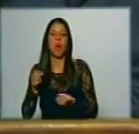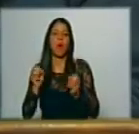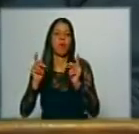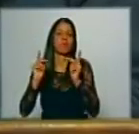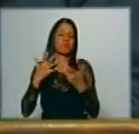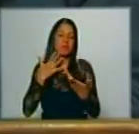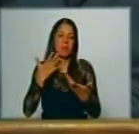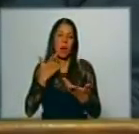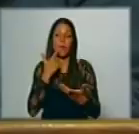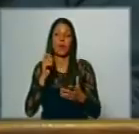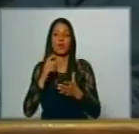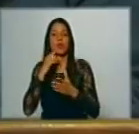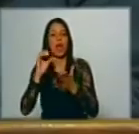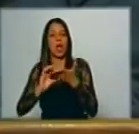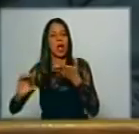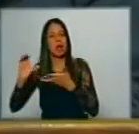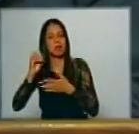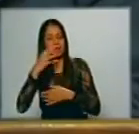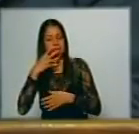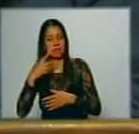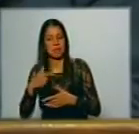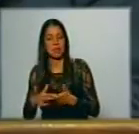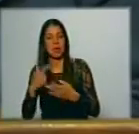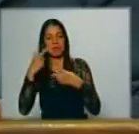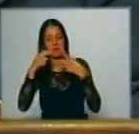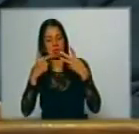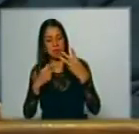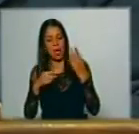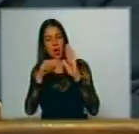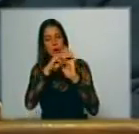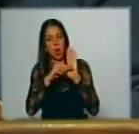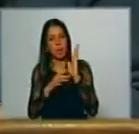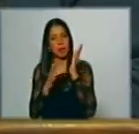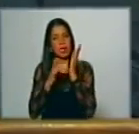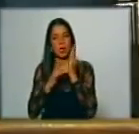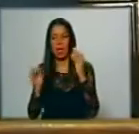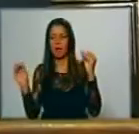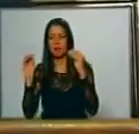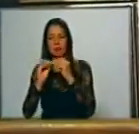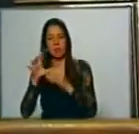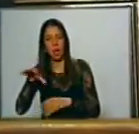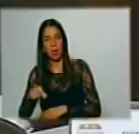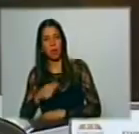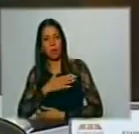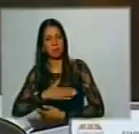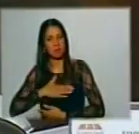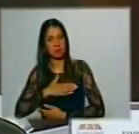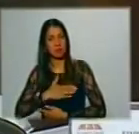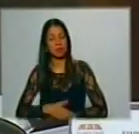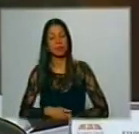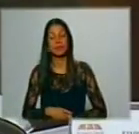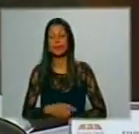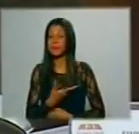oportuna y con la calidad prevista en los parámetros técnicos. Es todo. En